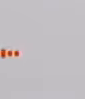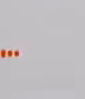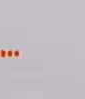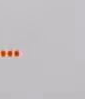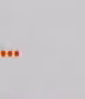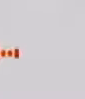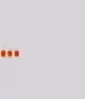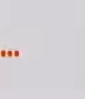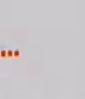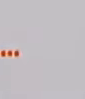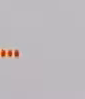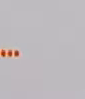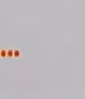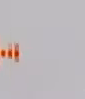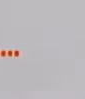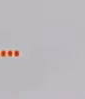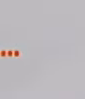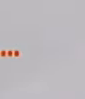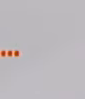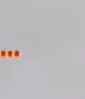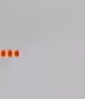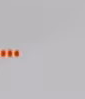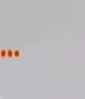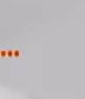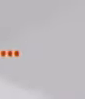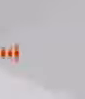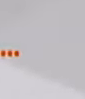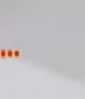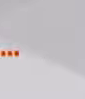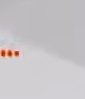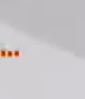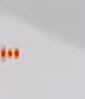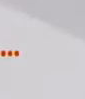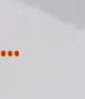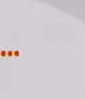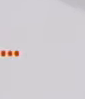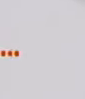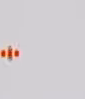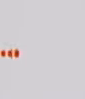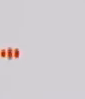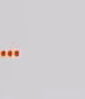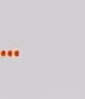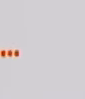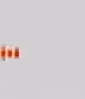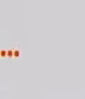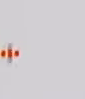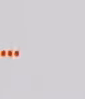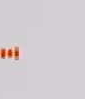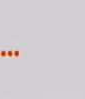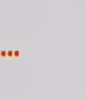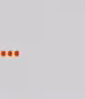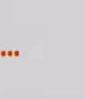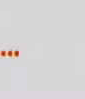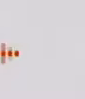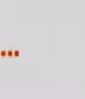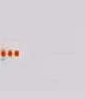con nosotros una visita muy especial, o nosotros hacemos la visita. Estamos en la casa de Rodrigo Álvarez Cambras. Y ya tengo en